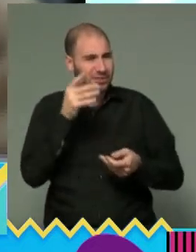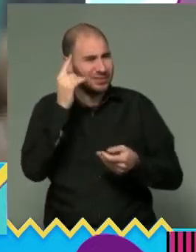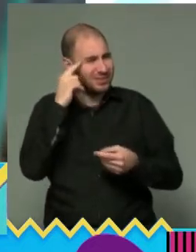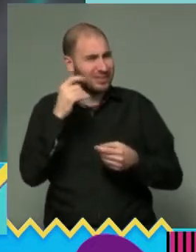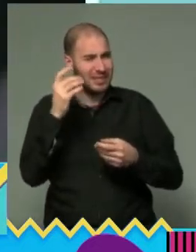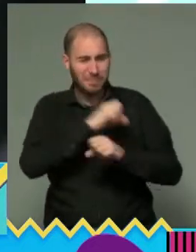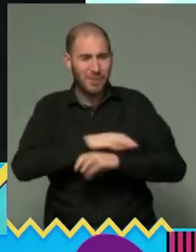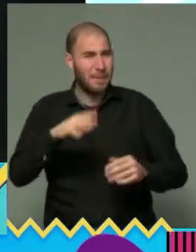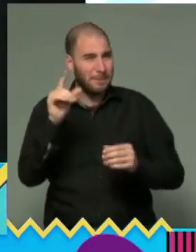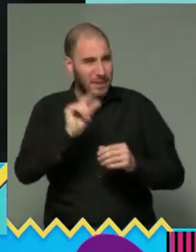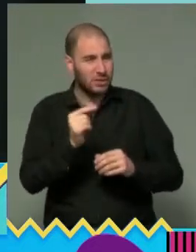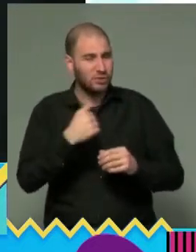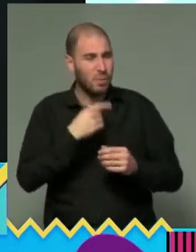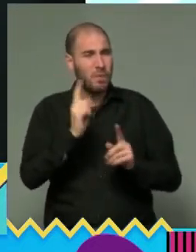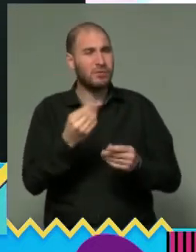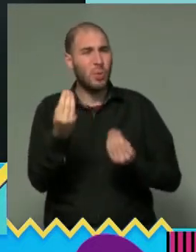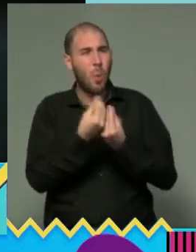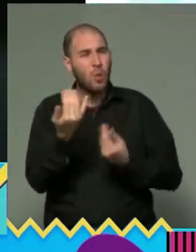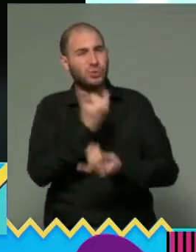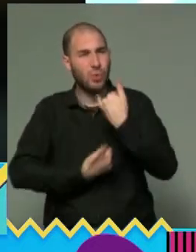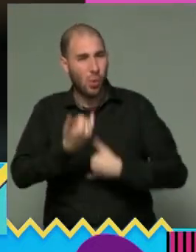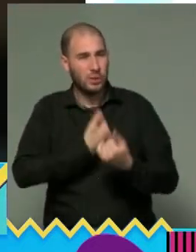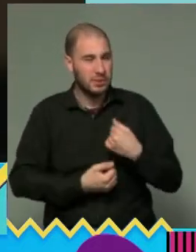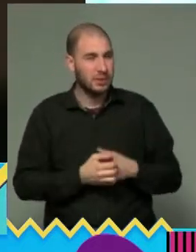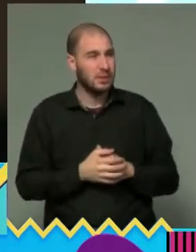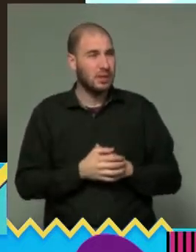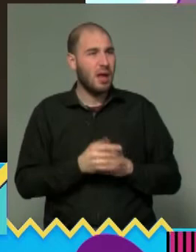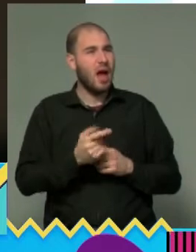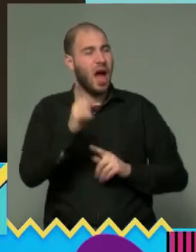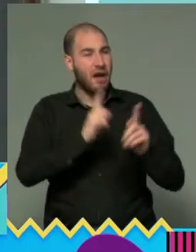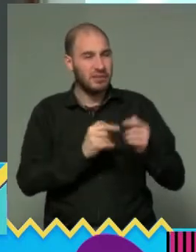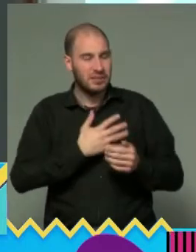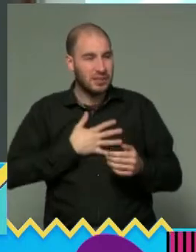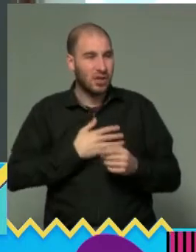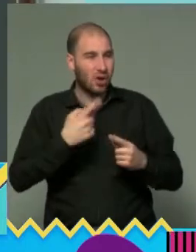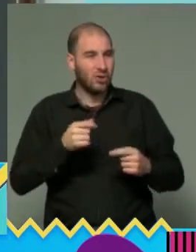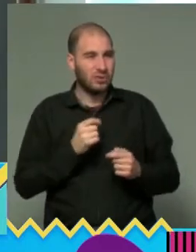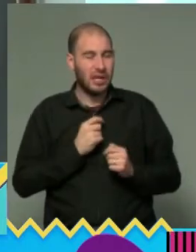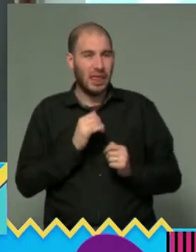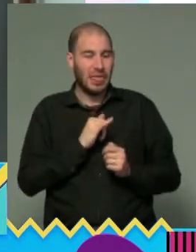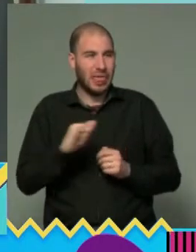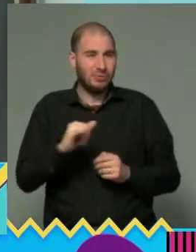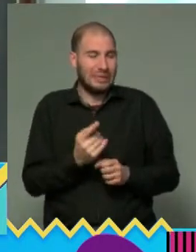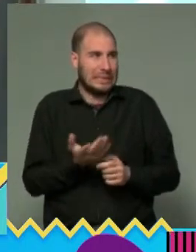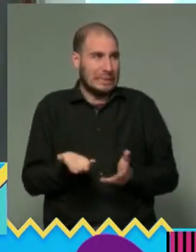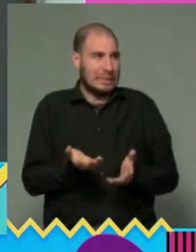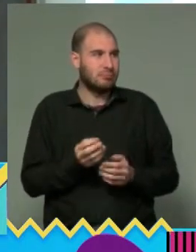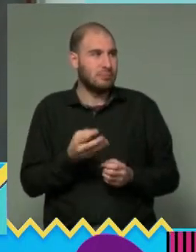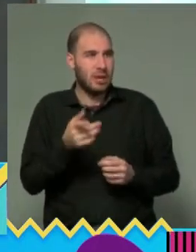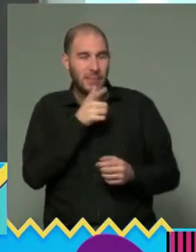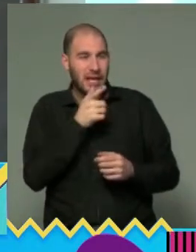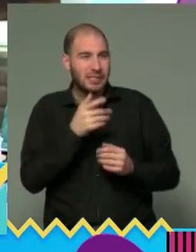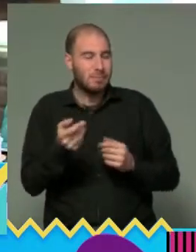traumático. Yo he escuchado muchos docentes comentarme, mire, la verdad que hay veces que percibimos cosas que no nos animamos a denunciar porque sentimos que nos metemos